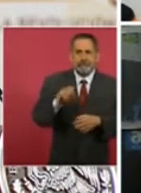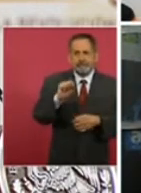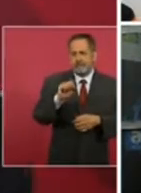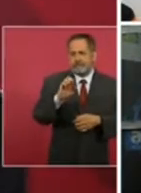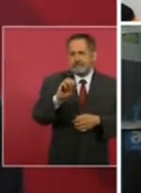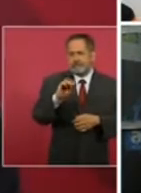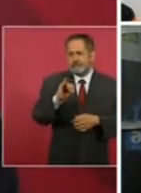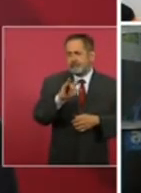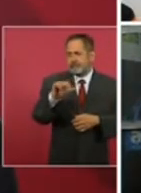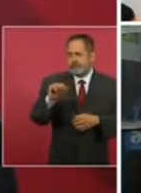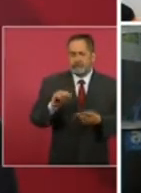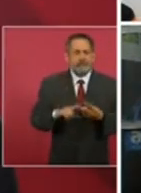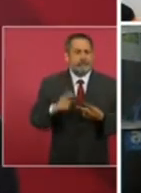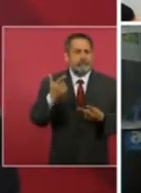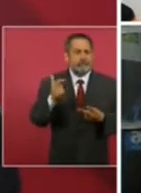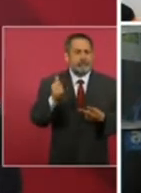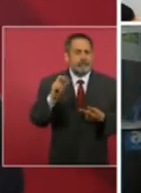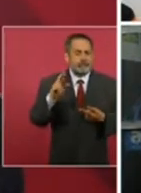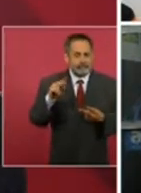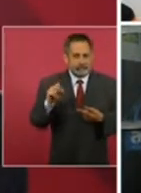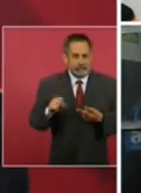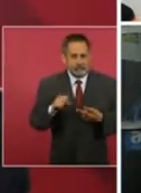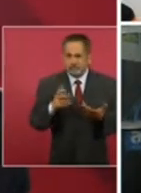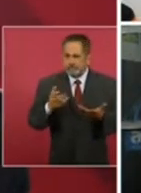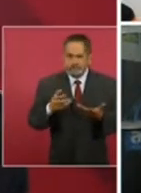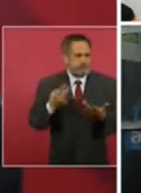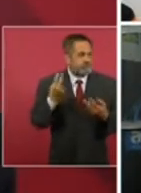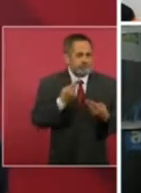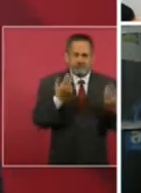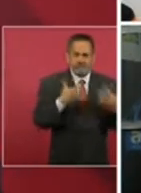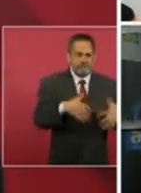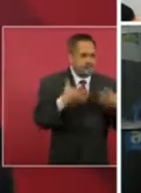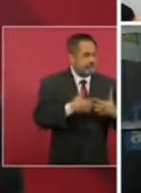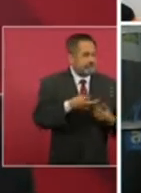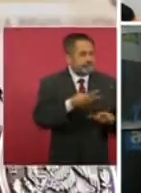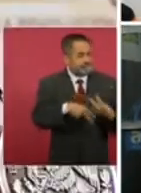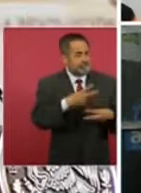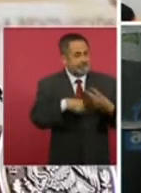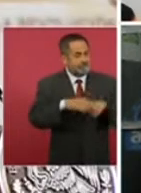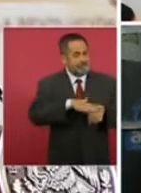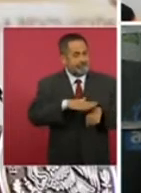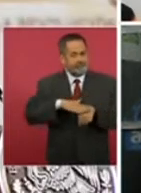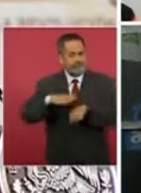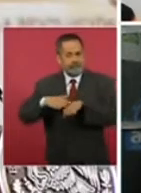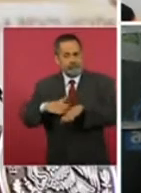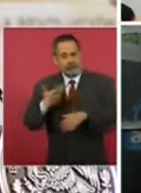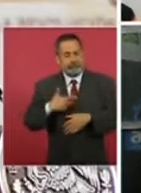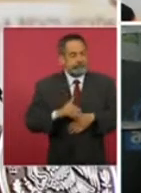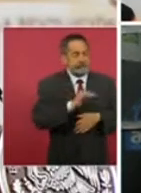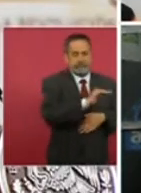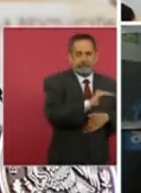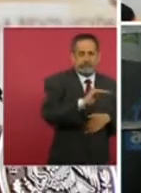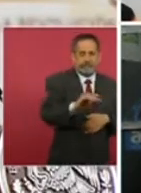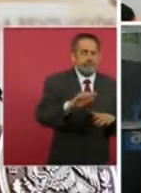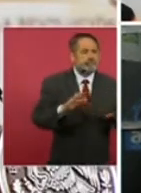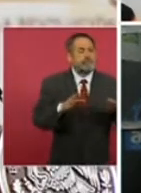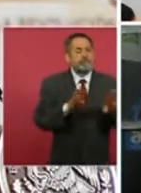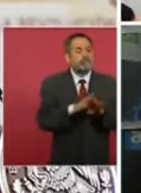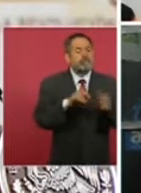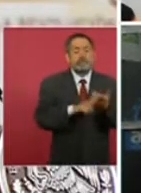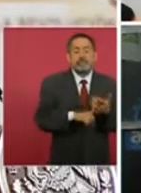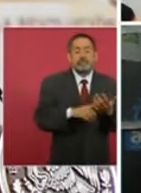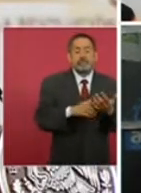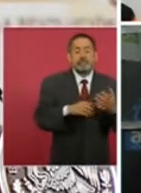las mercancías crecieron 127% en un escenario de precios, ¿no? Pasaron de 4% a 9.33% en